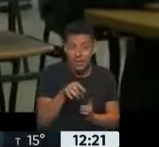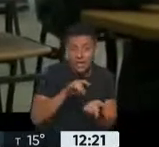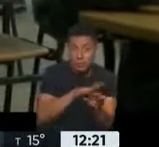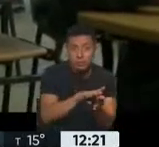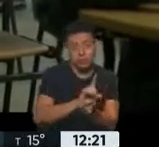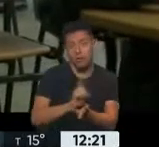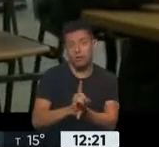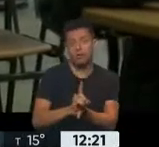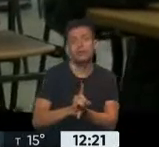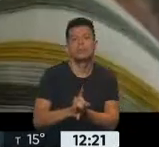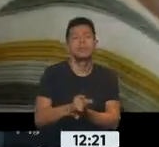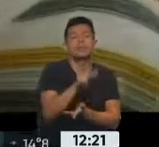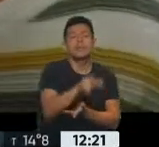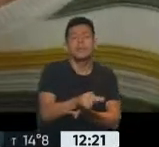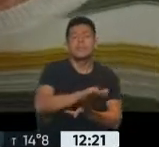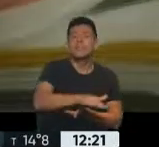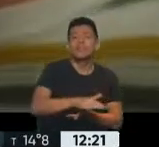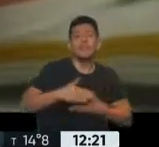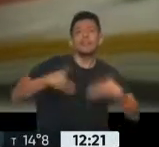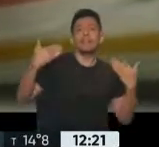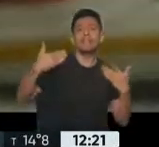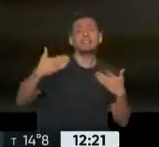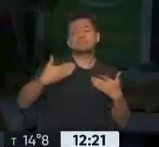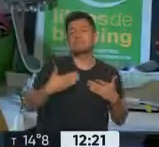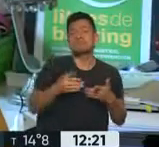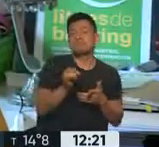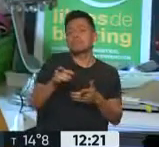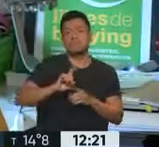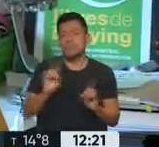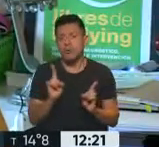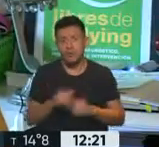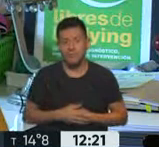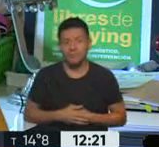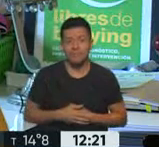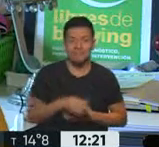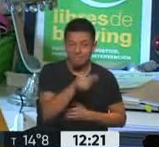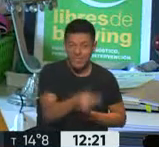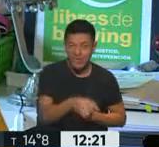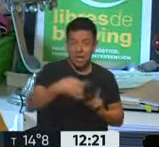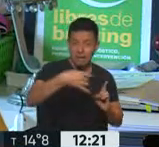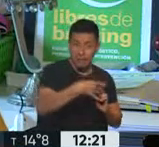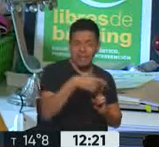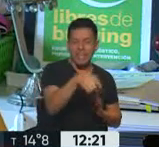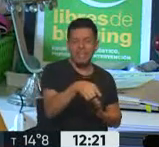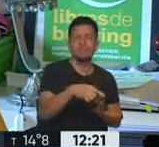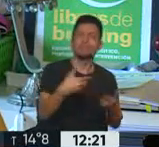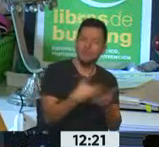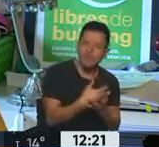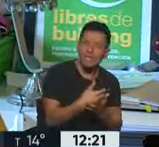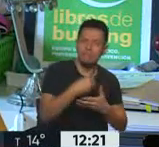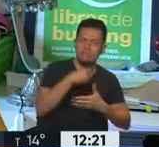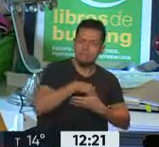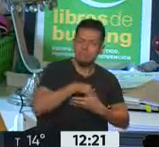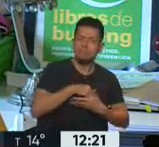chico que es feliz no hostiga a nadie, ¿no? Entonces, ese chico que está hostigando está diciendo algo con lo que hace. Hay que encontrar ese sentido, hay